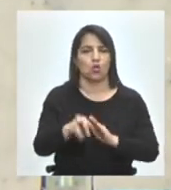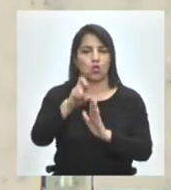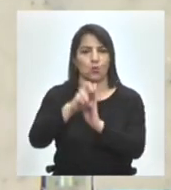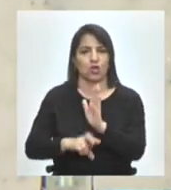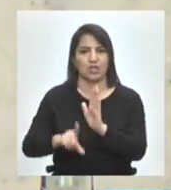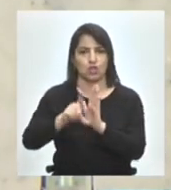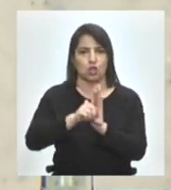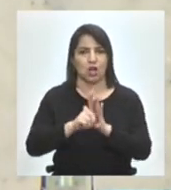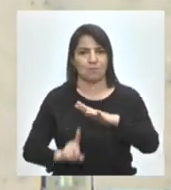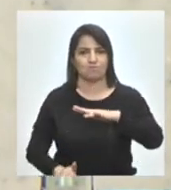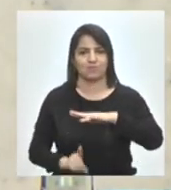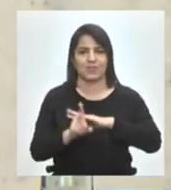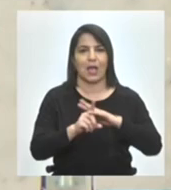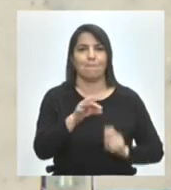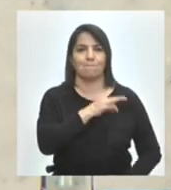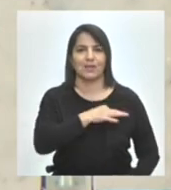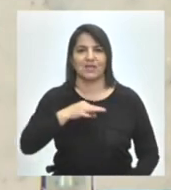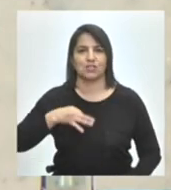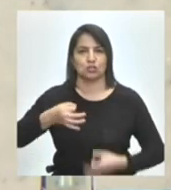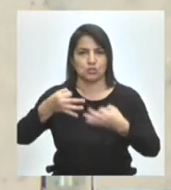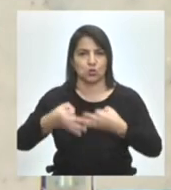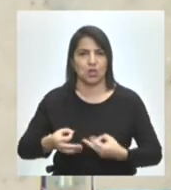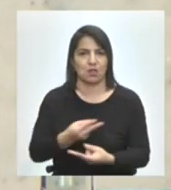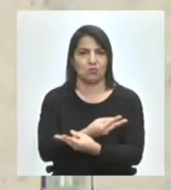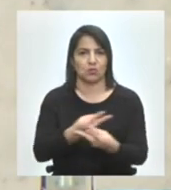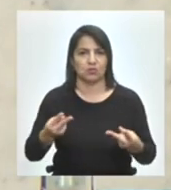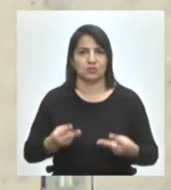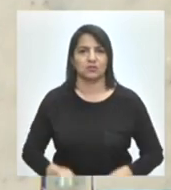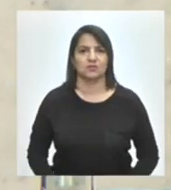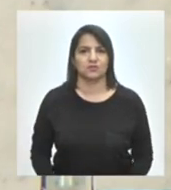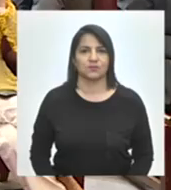que crea el Ministerio de Seguridad Pública.